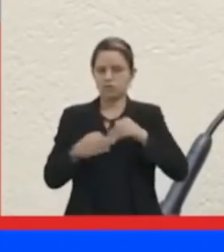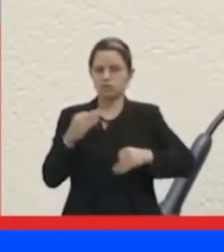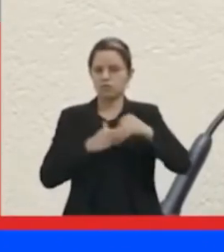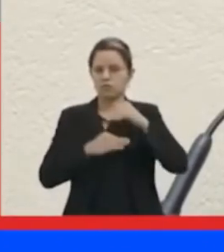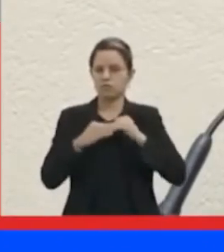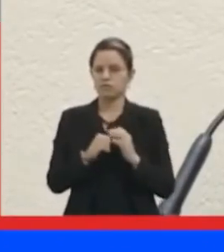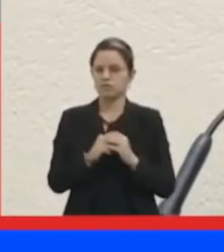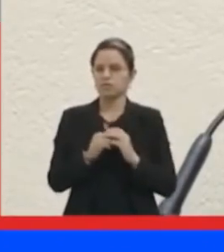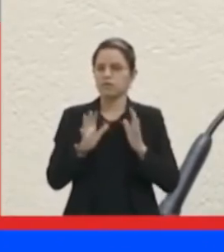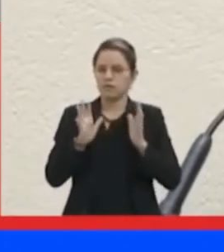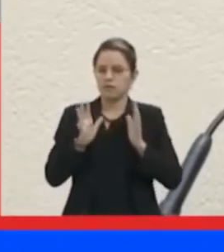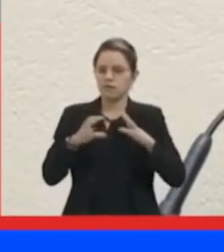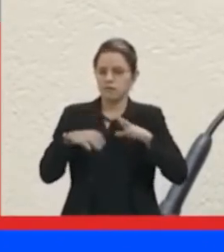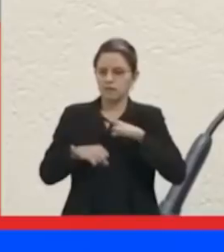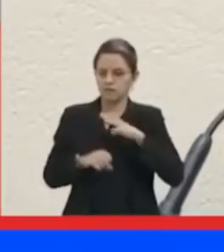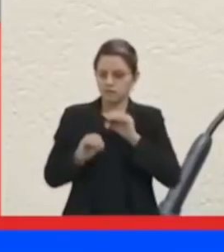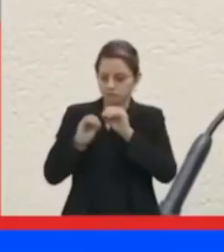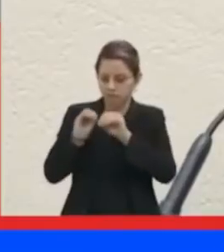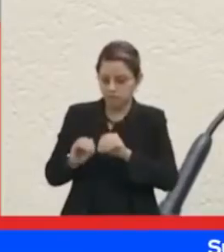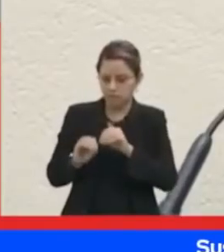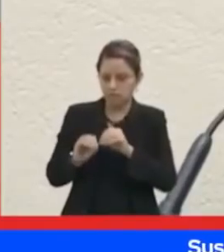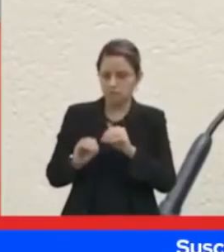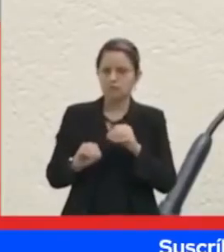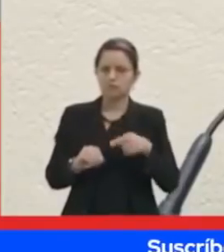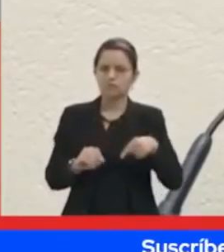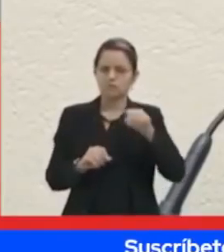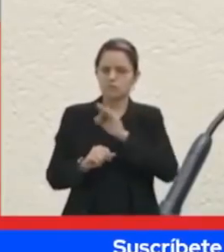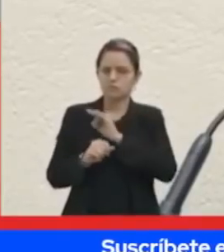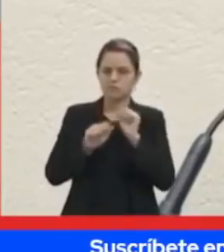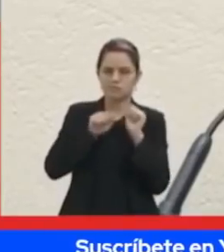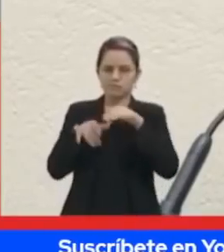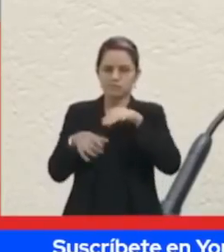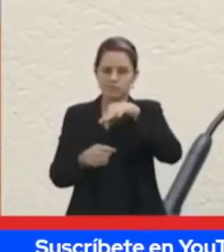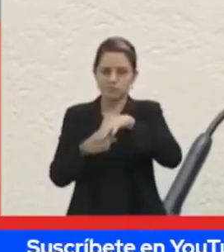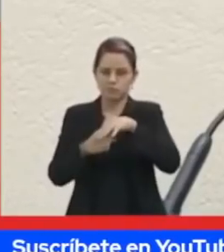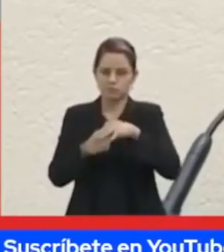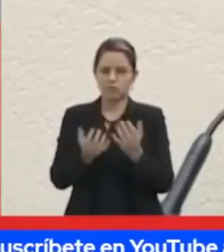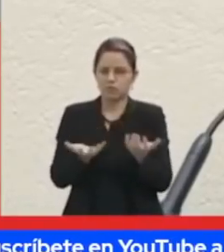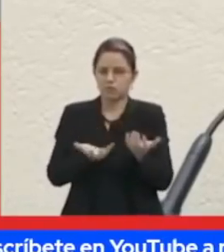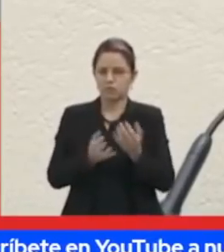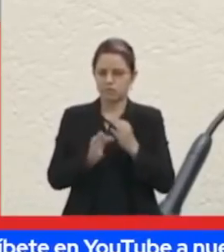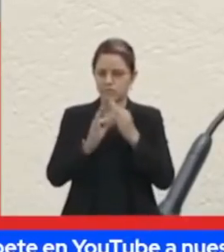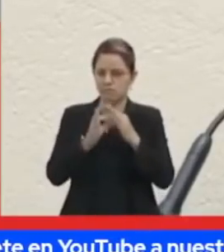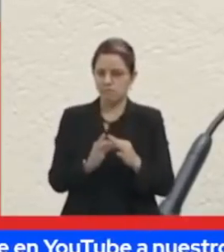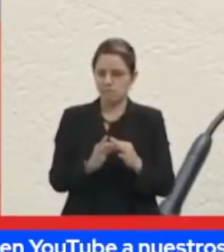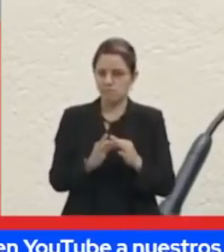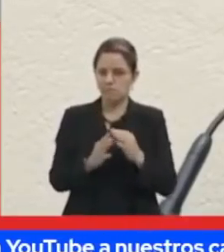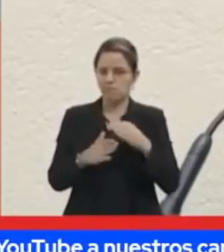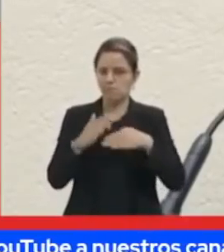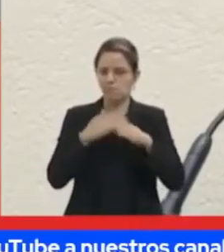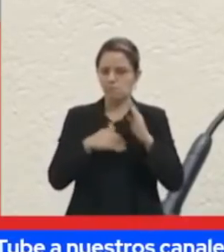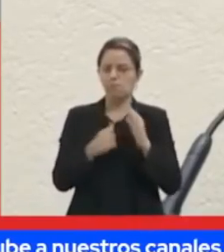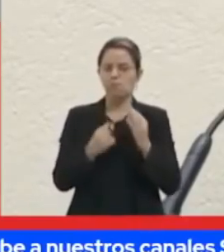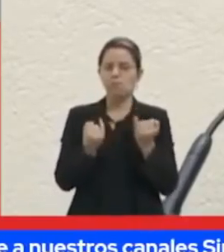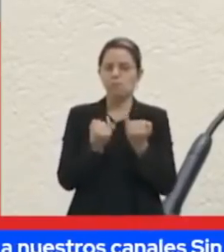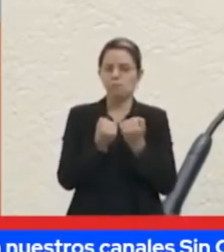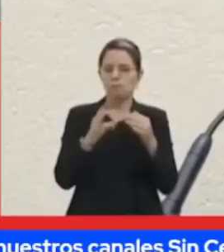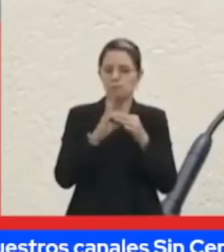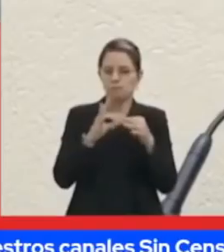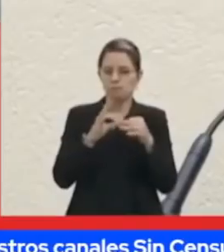todo esté realizado y concretado para que el mismo pueda debidamente vale la pena señalar que las actividades